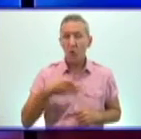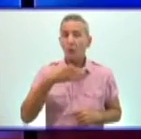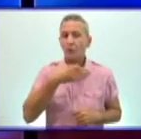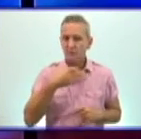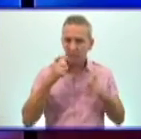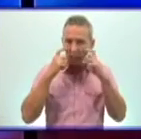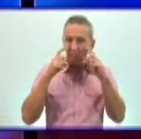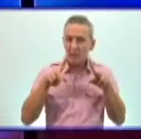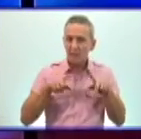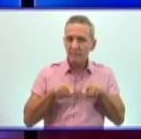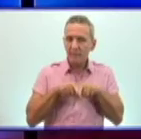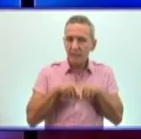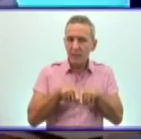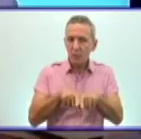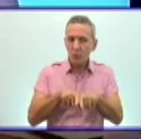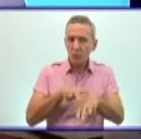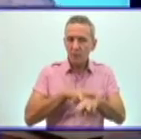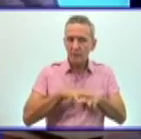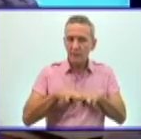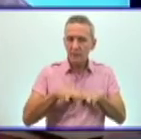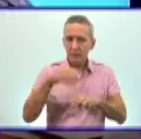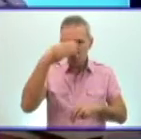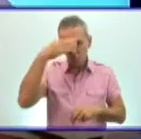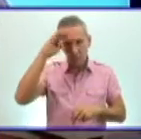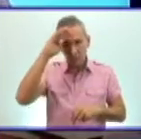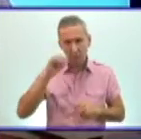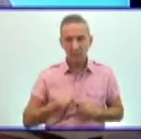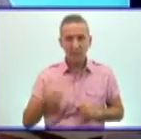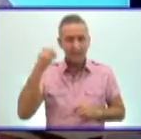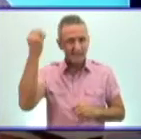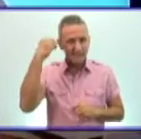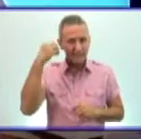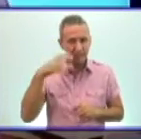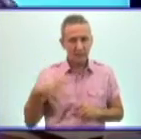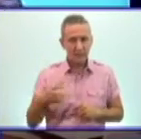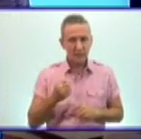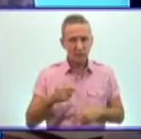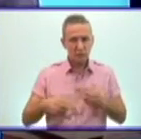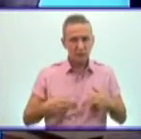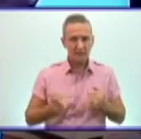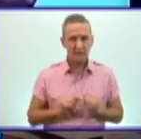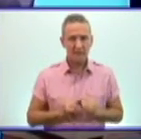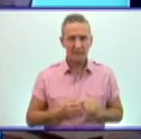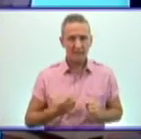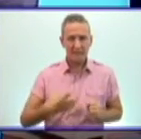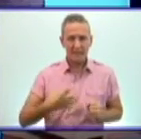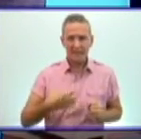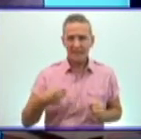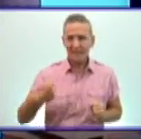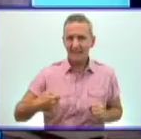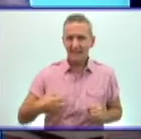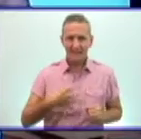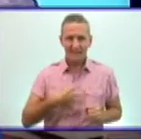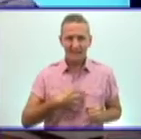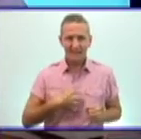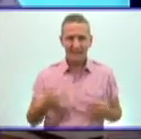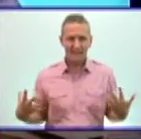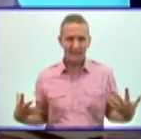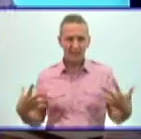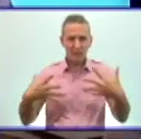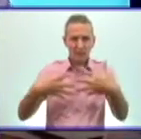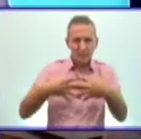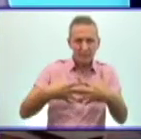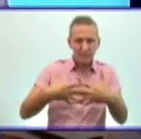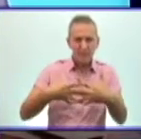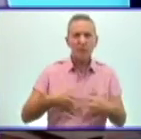apegado a la historia patria y sabía que todo lo que se hiciera tenía que tener un vínculo y una articulación